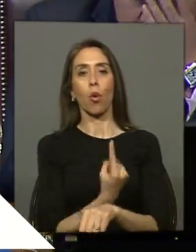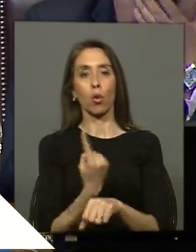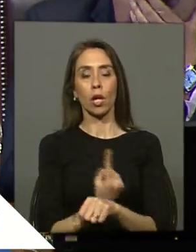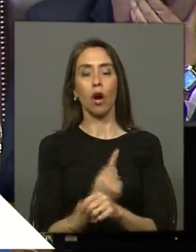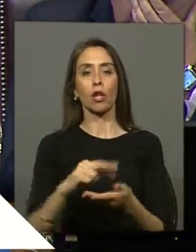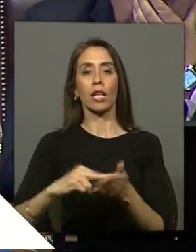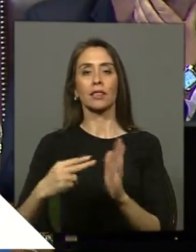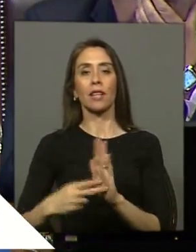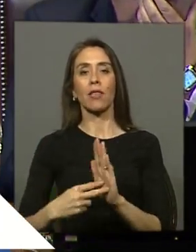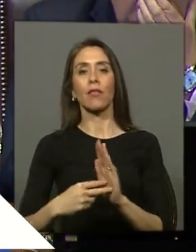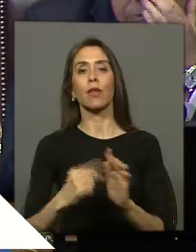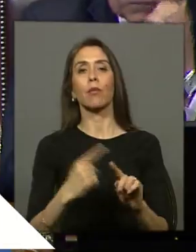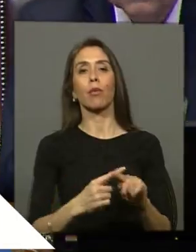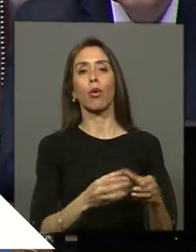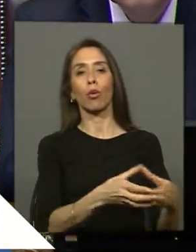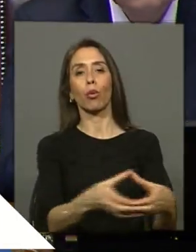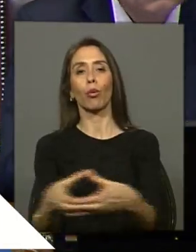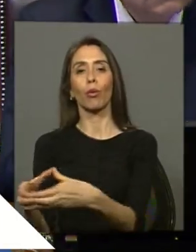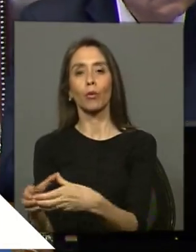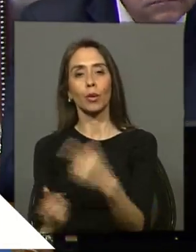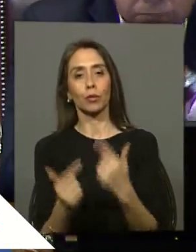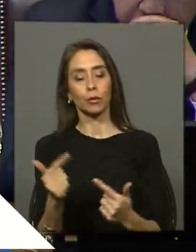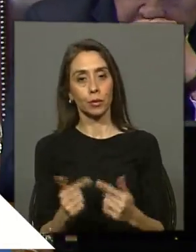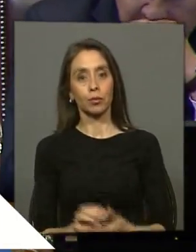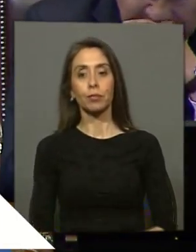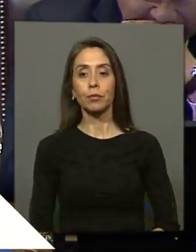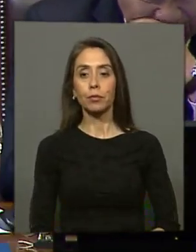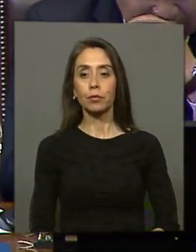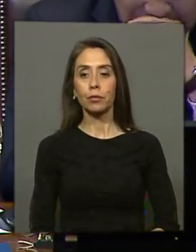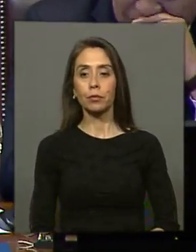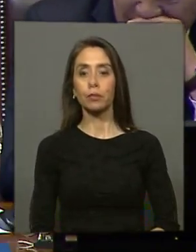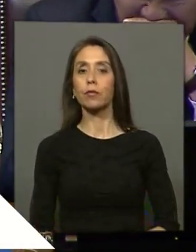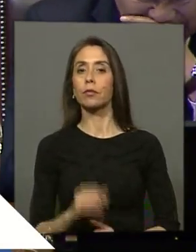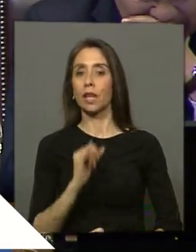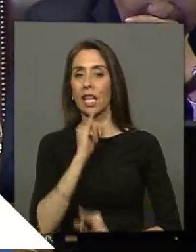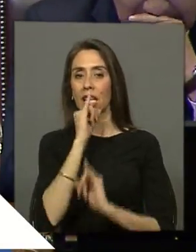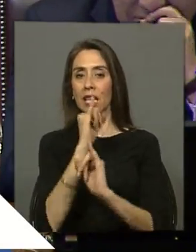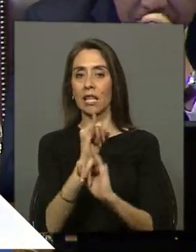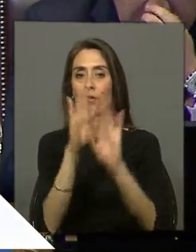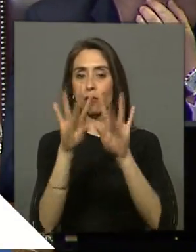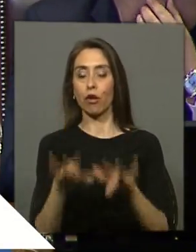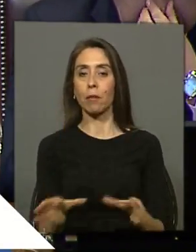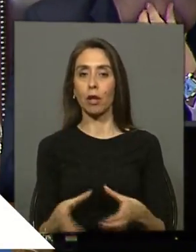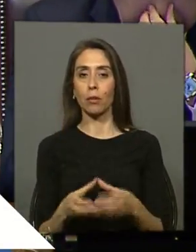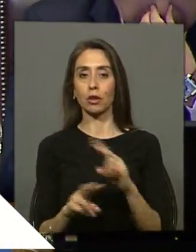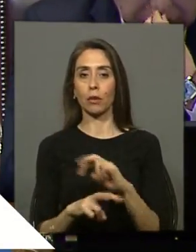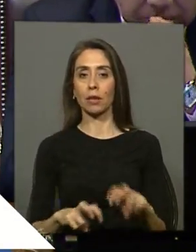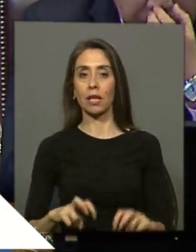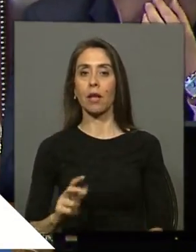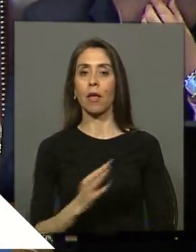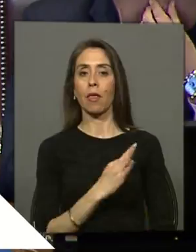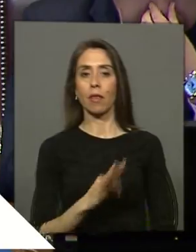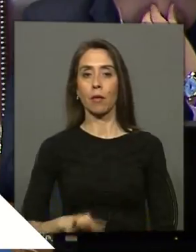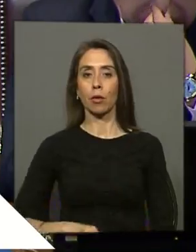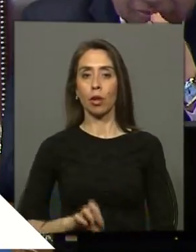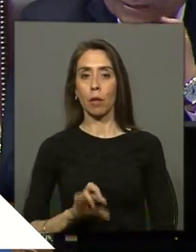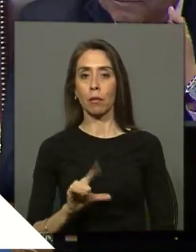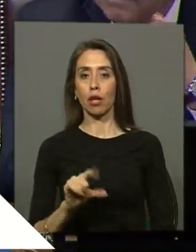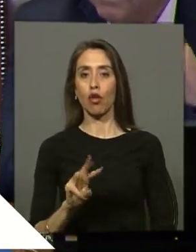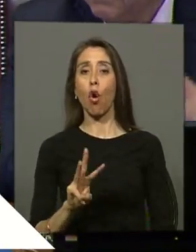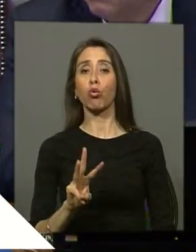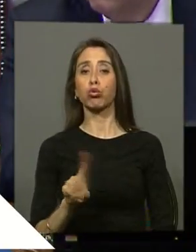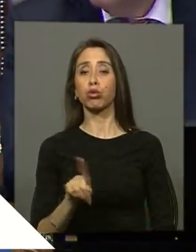proporcionalmente en las bancadas rinde el informe la comisión investigadora del diputado señor Jaime Pilowski